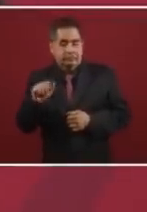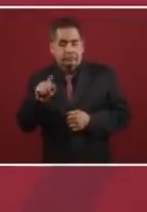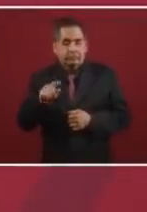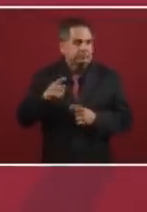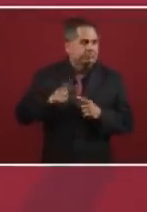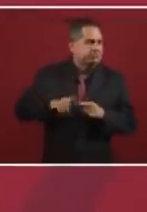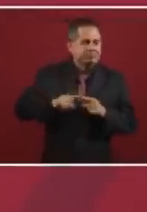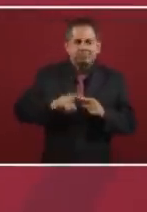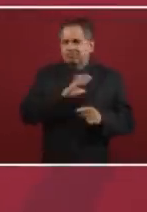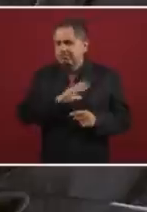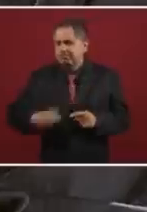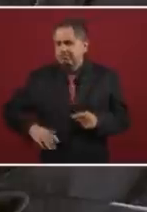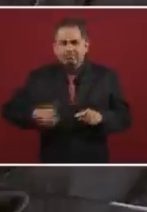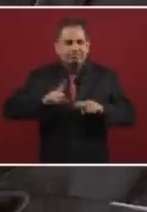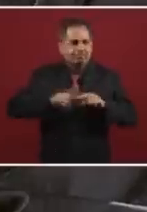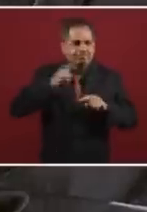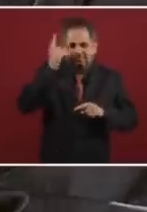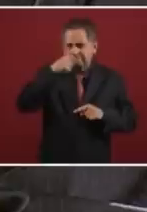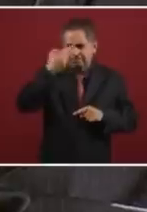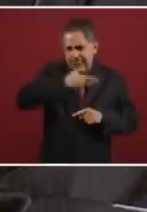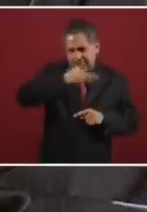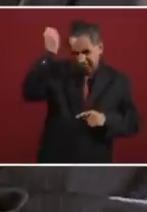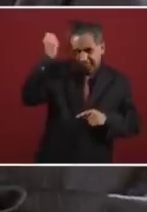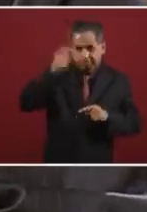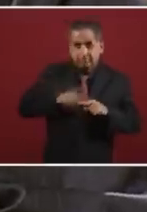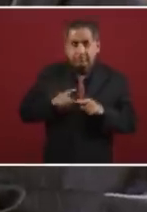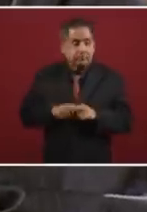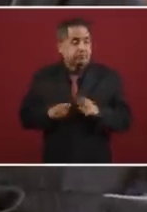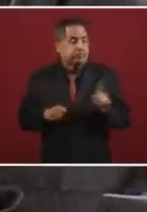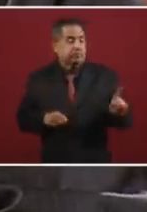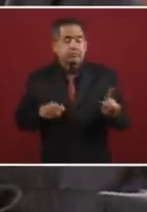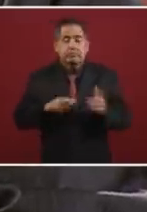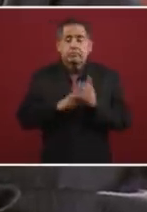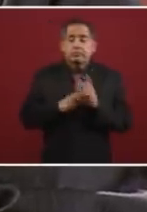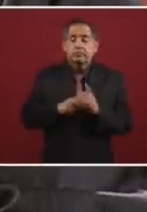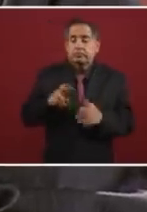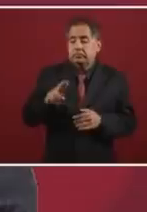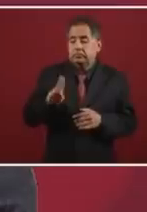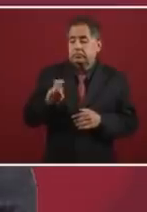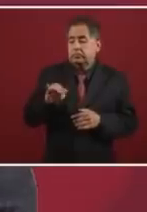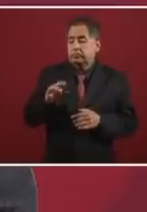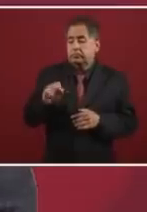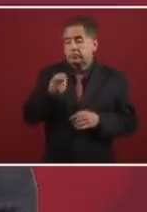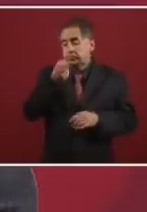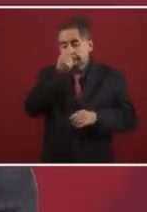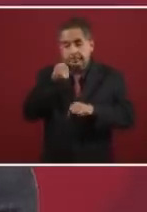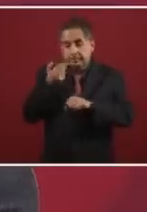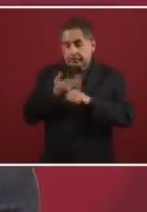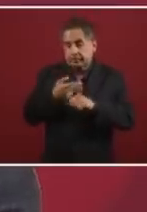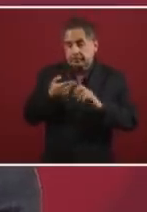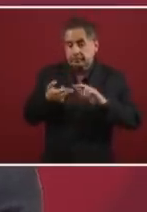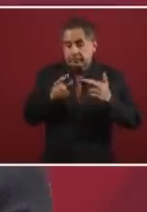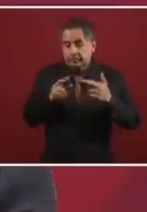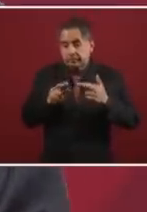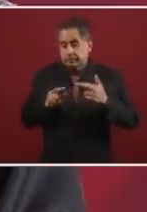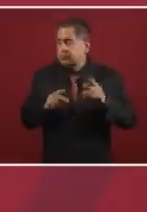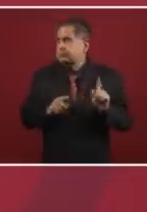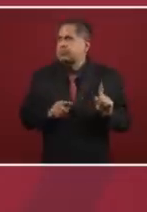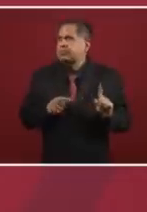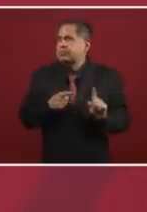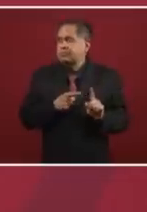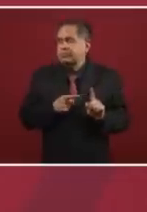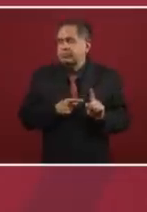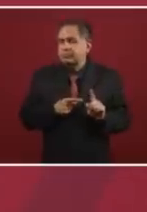candidato el ligero rovirosa que era secreta de relaciones digo de